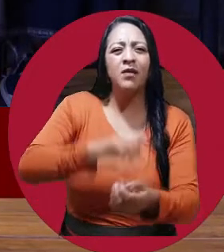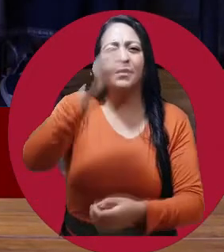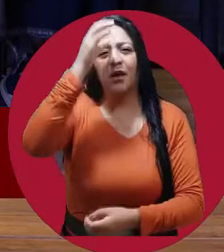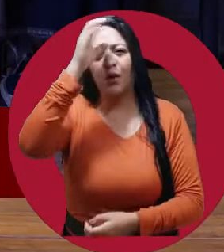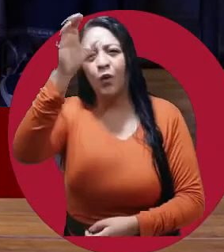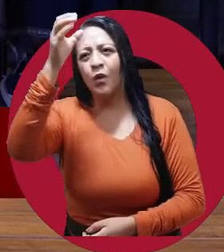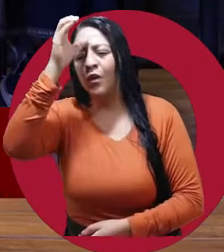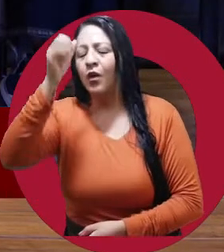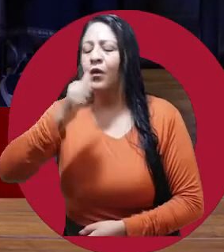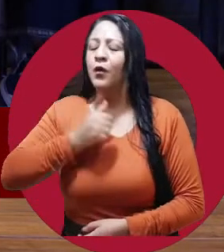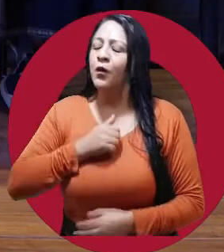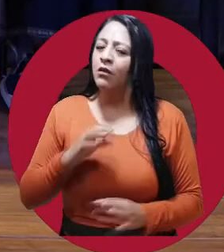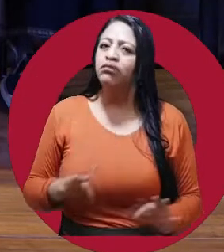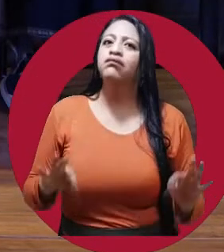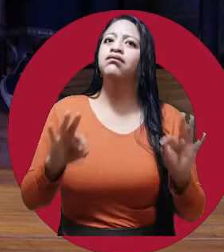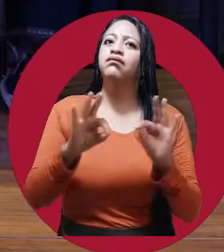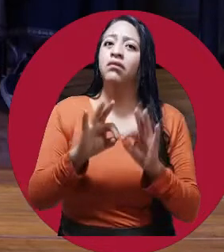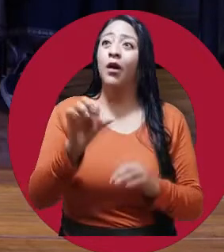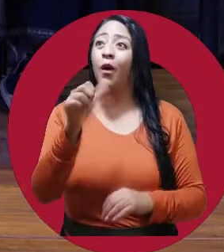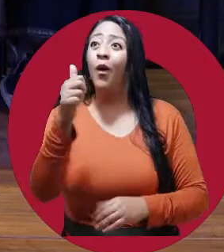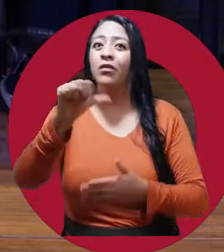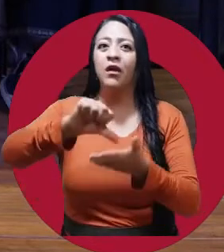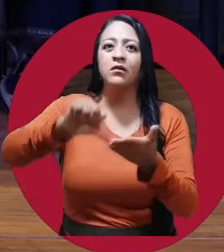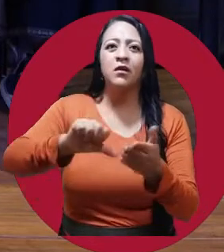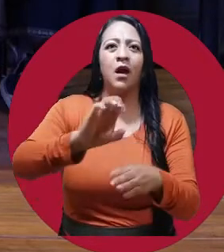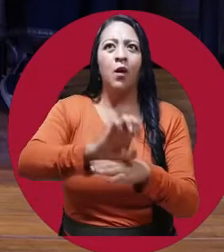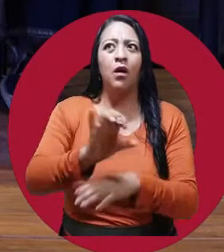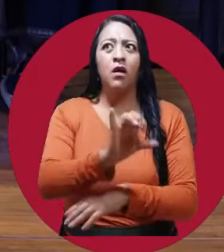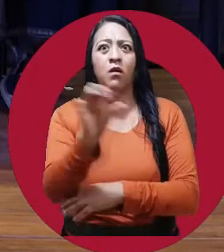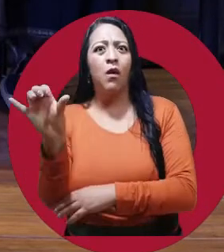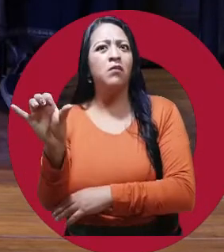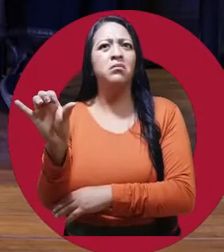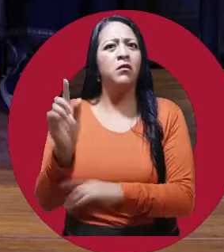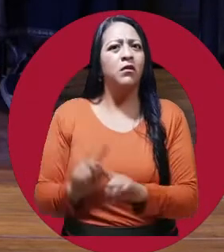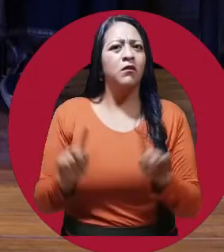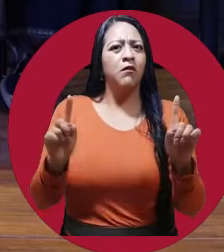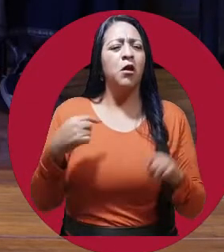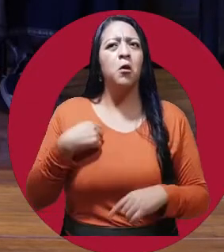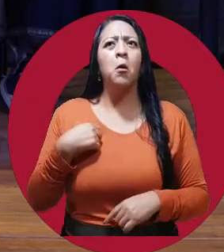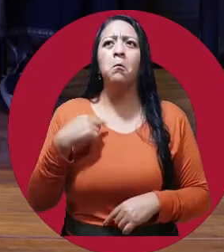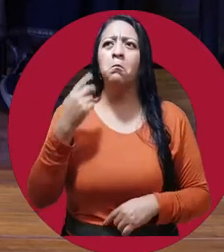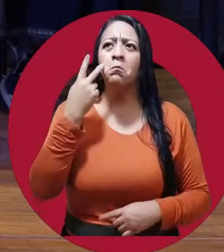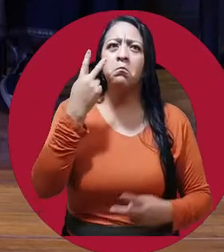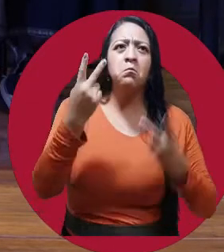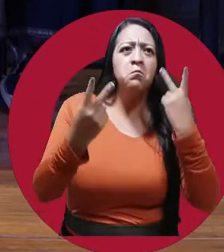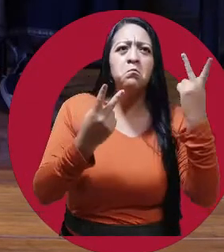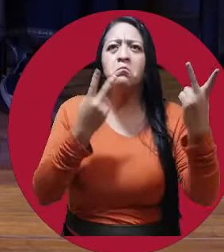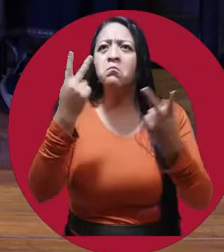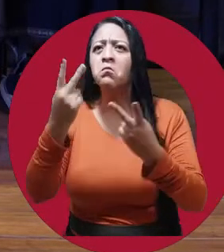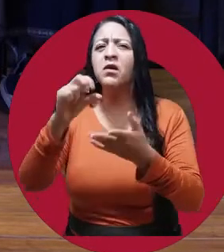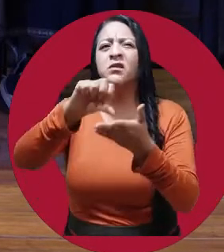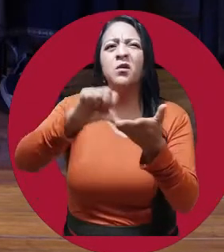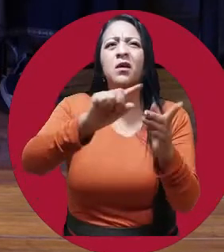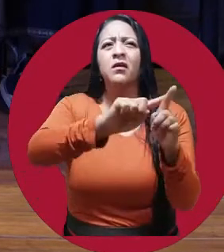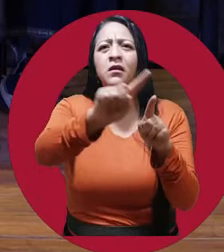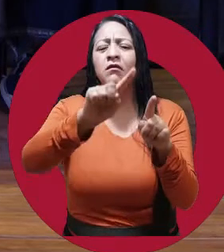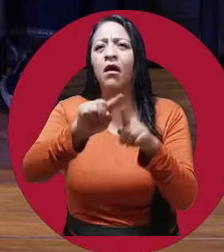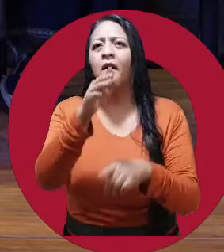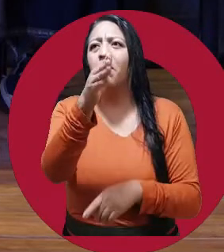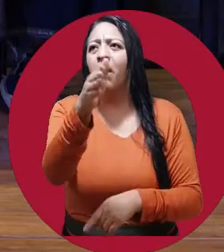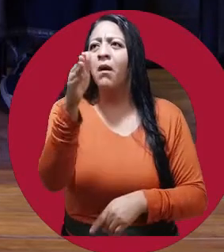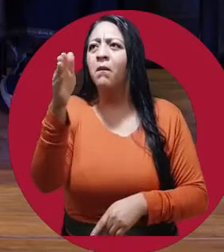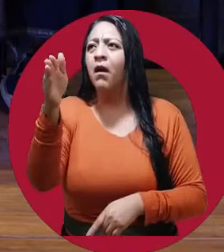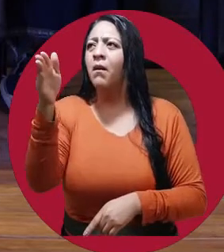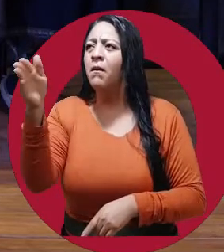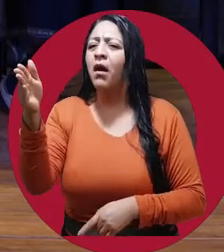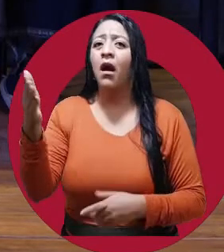cultura. Y recalco, en otras ciudades del Ecuador no es así. He pasado por varias ciudades y debo decir que Otavalo